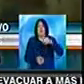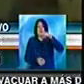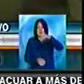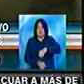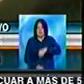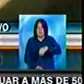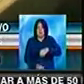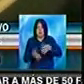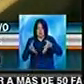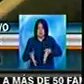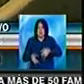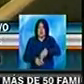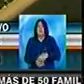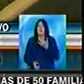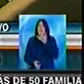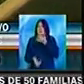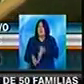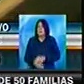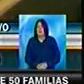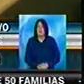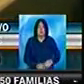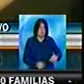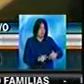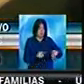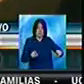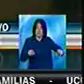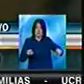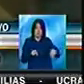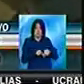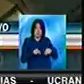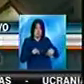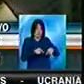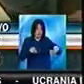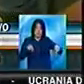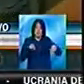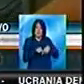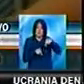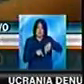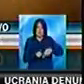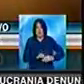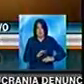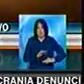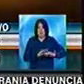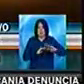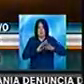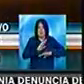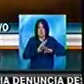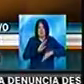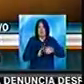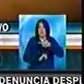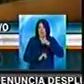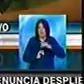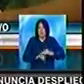y dejarla allí. ¿Qué va a pasar? El tanque del sanitario se va a llenar con menos cantidad de